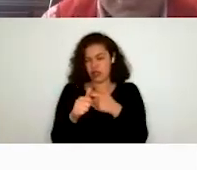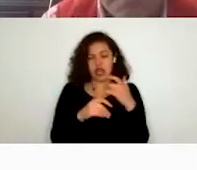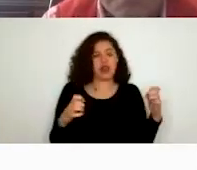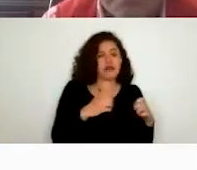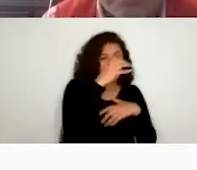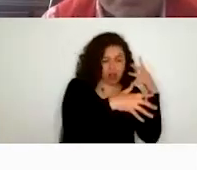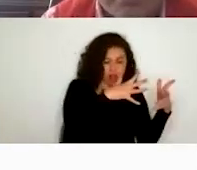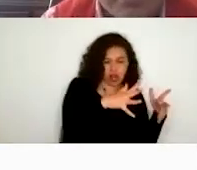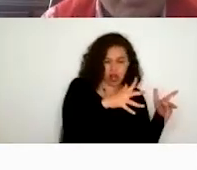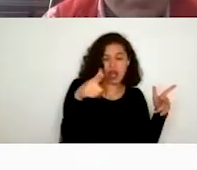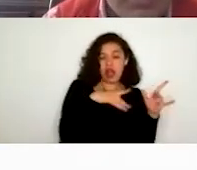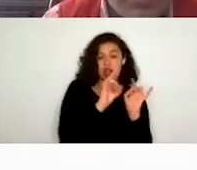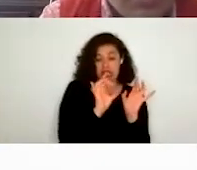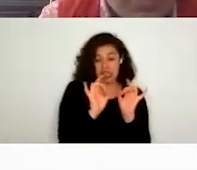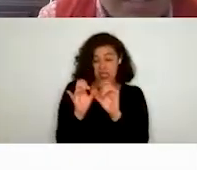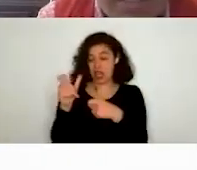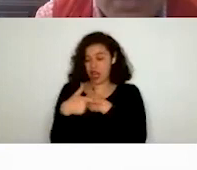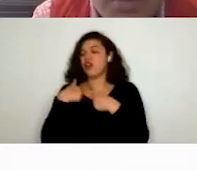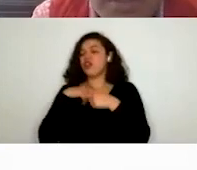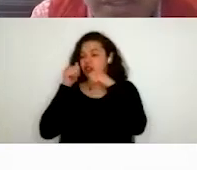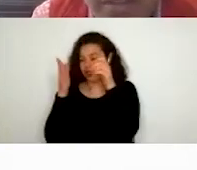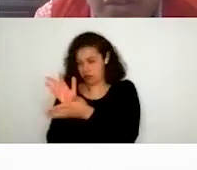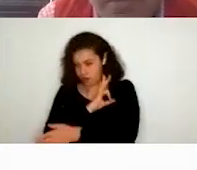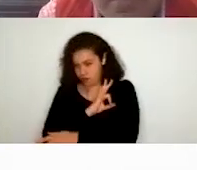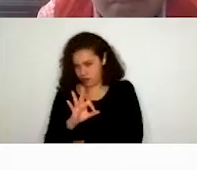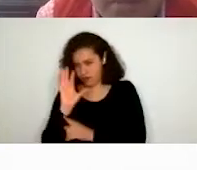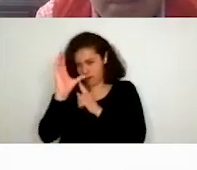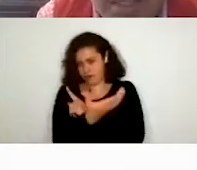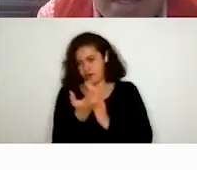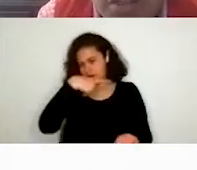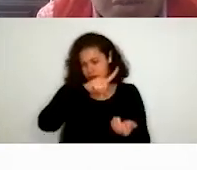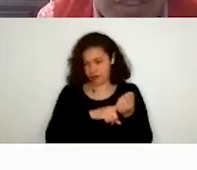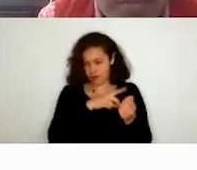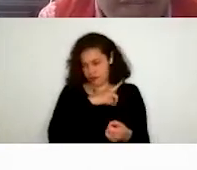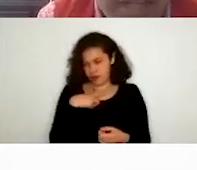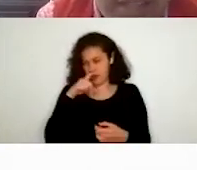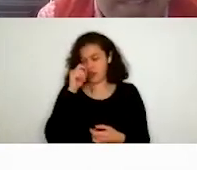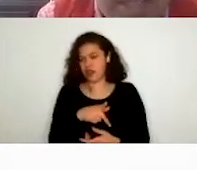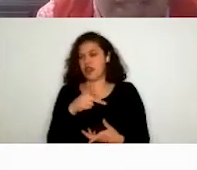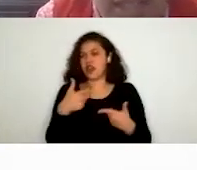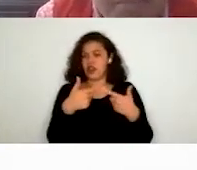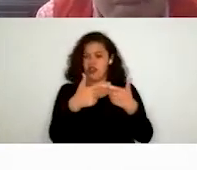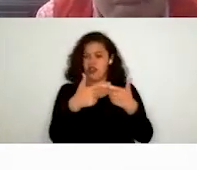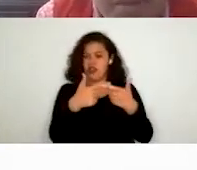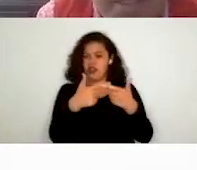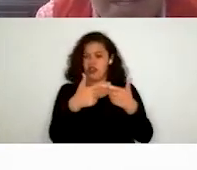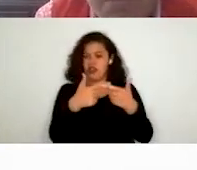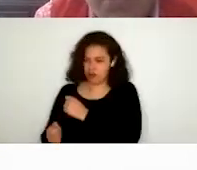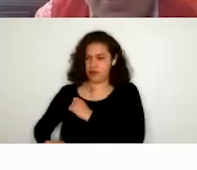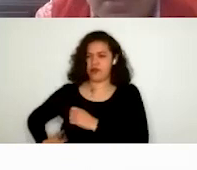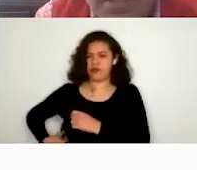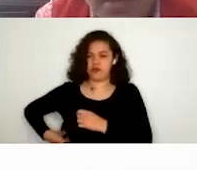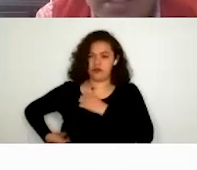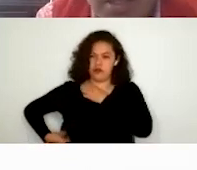desastre. La integración del comité interno y de las correspondientes brigadas permitirá a la población